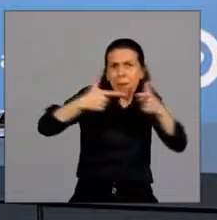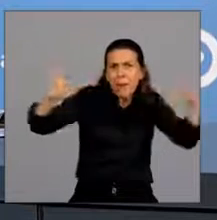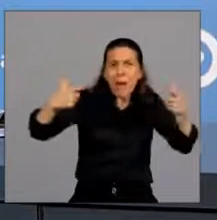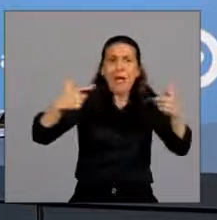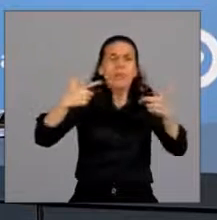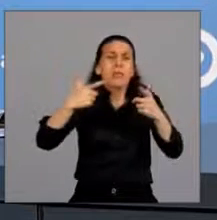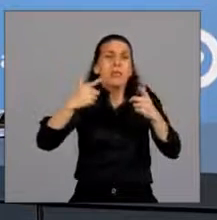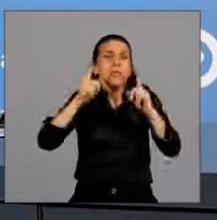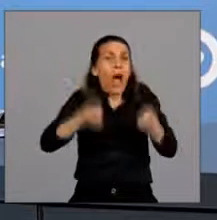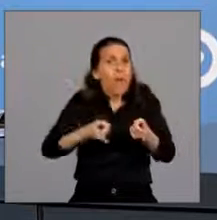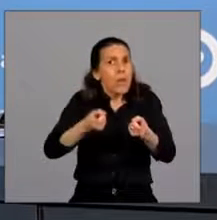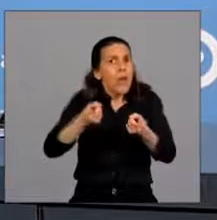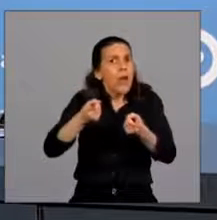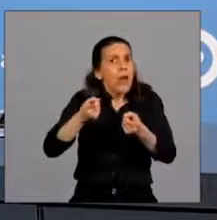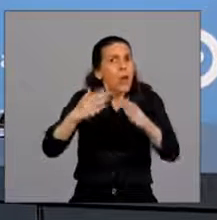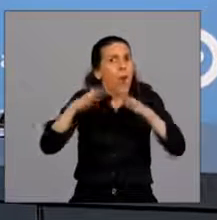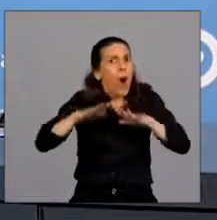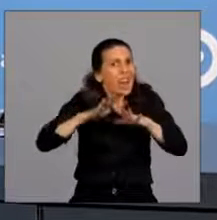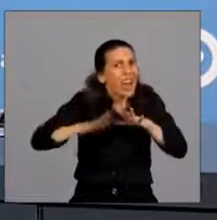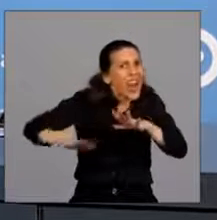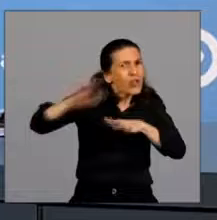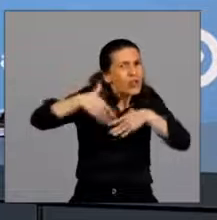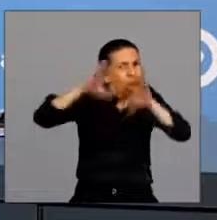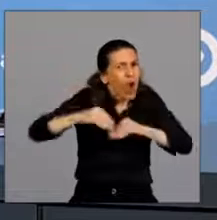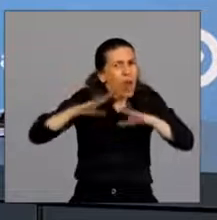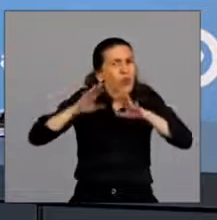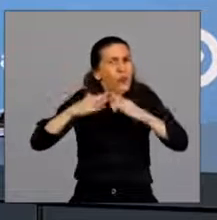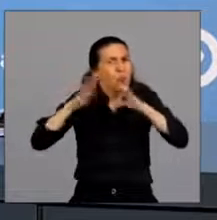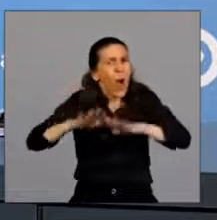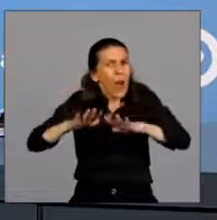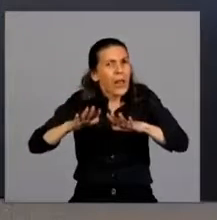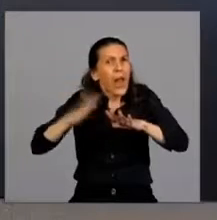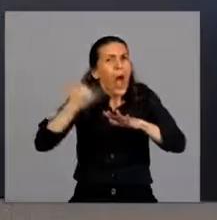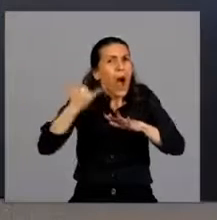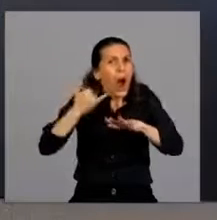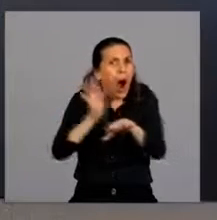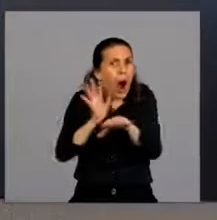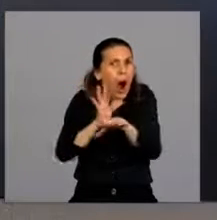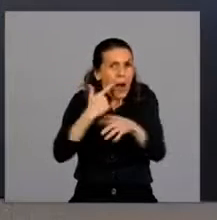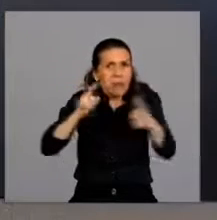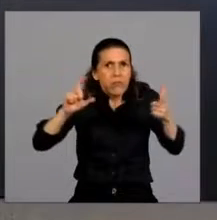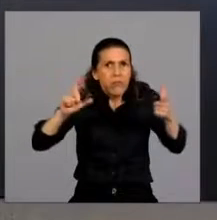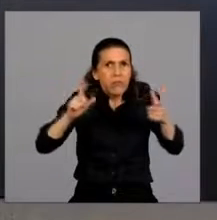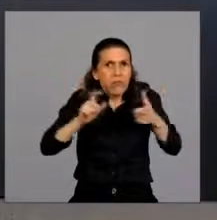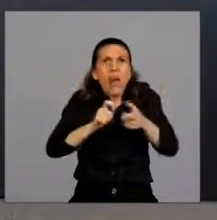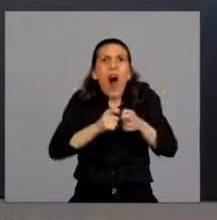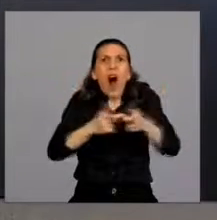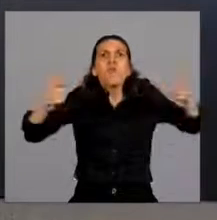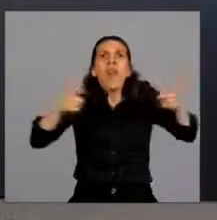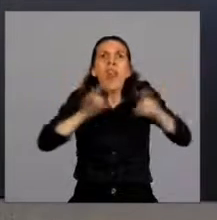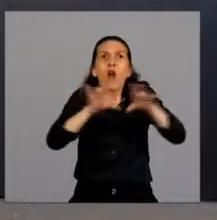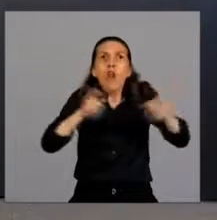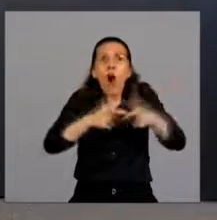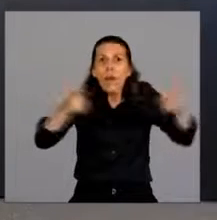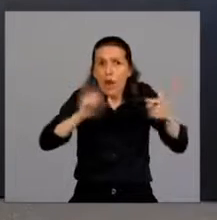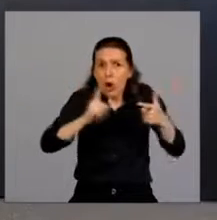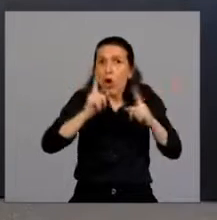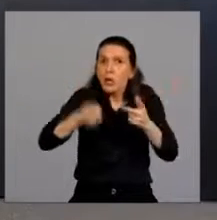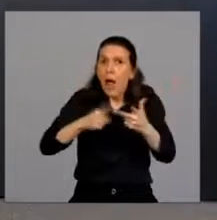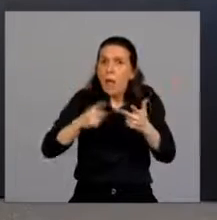permitido evitar un aumento exponencial de los casos. Y en tercer lugar, nos ha dado tiempo para generar